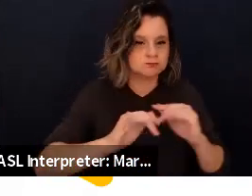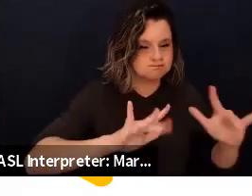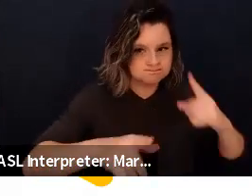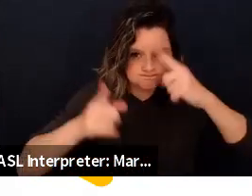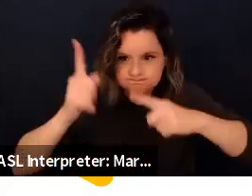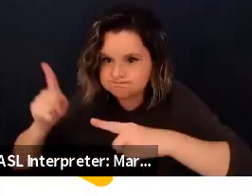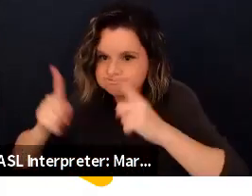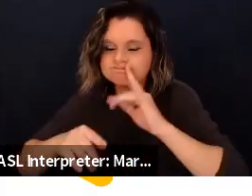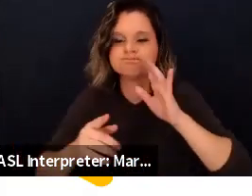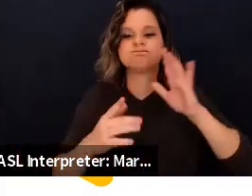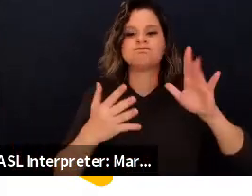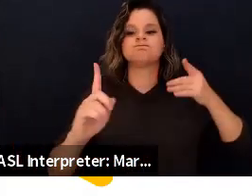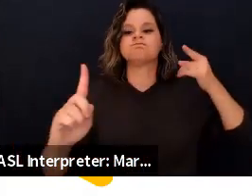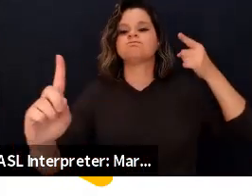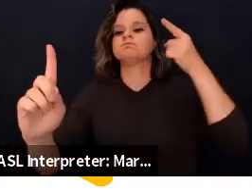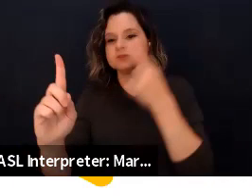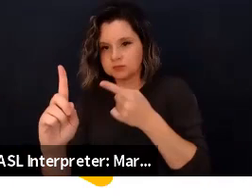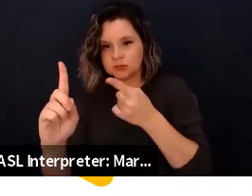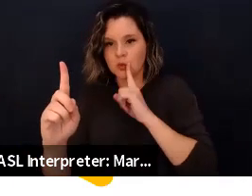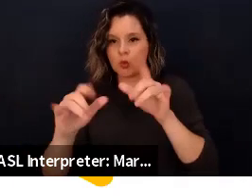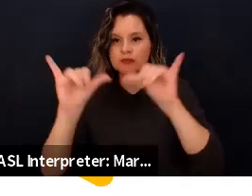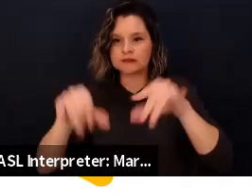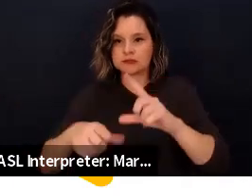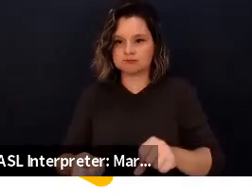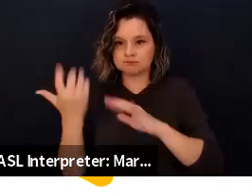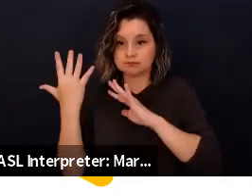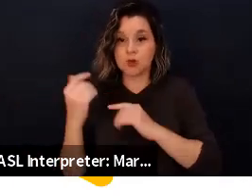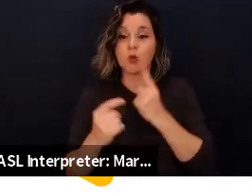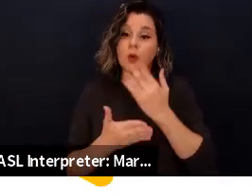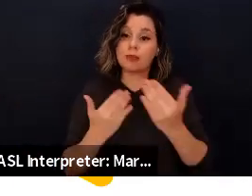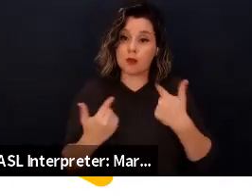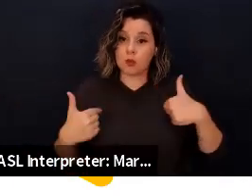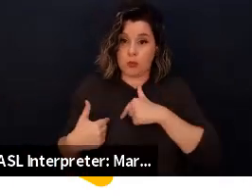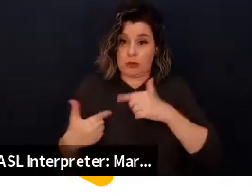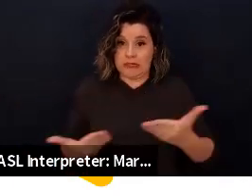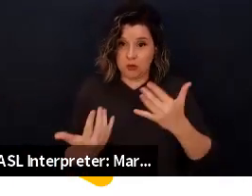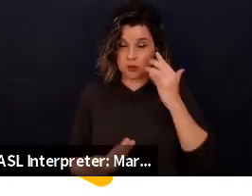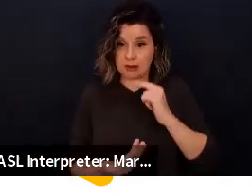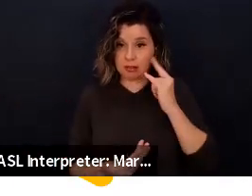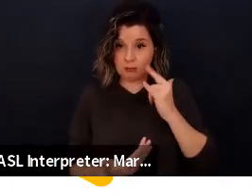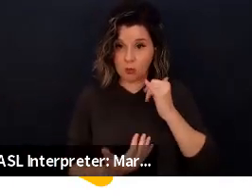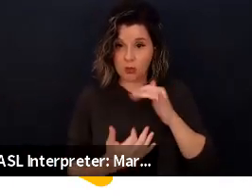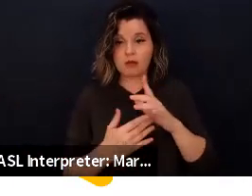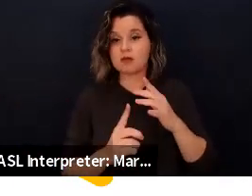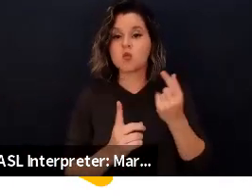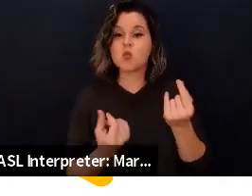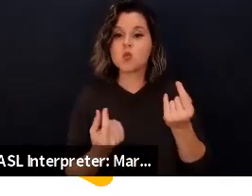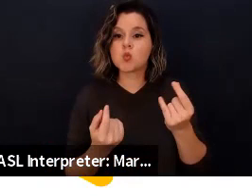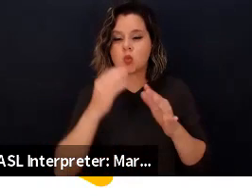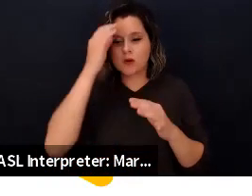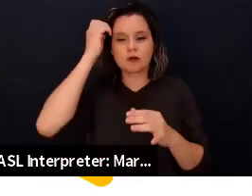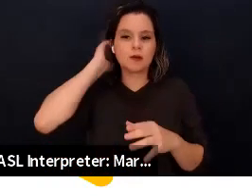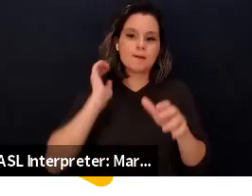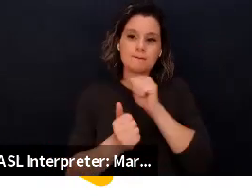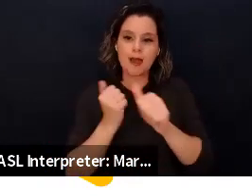al punto donde ya no tenemos este sistema. Entonces, una cosa que hemos hecho aquí en California es pasar ciertas